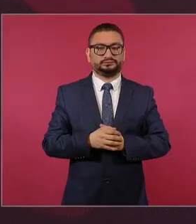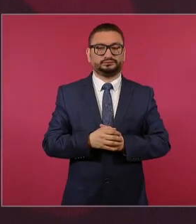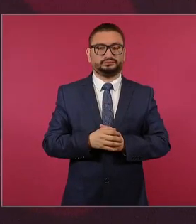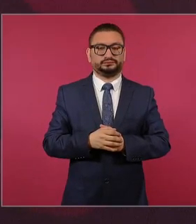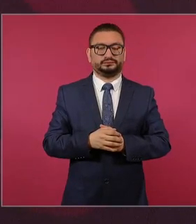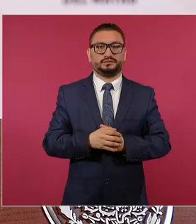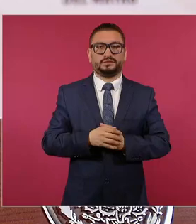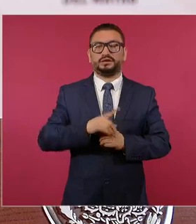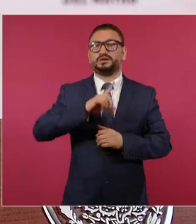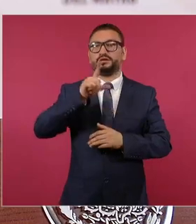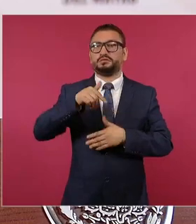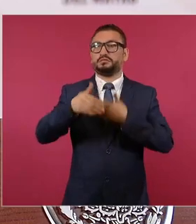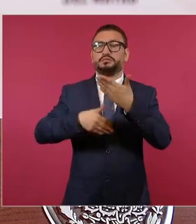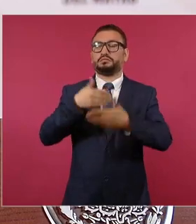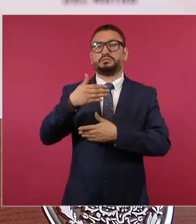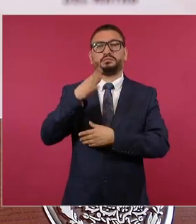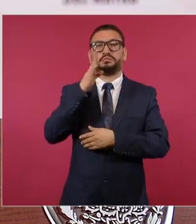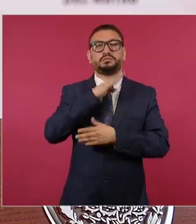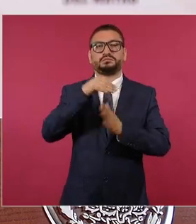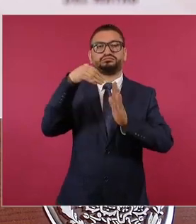y no les va bien,